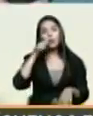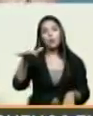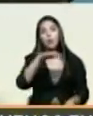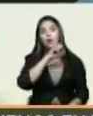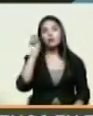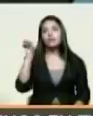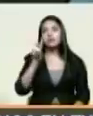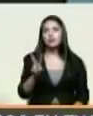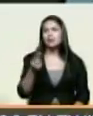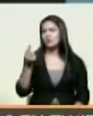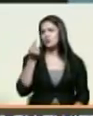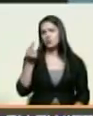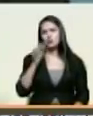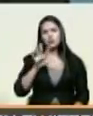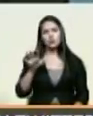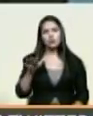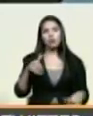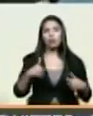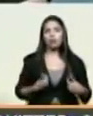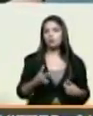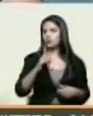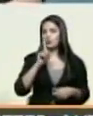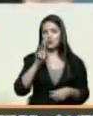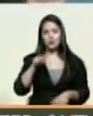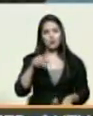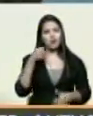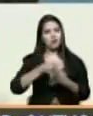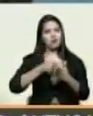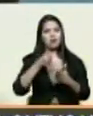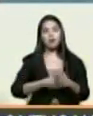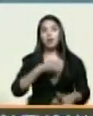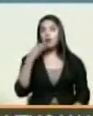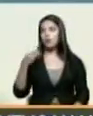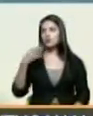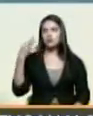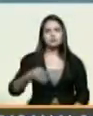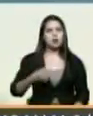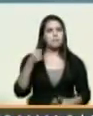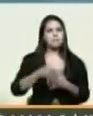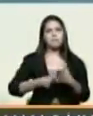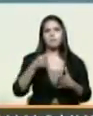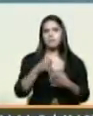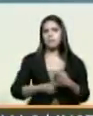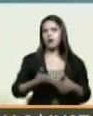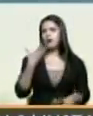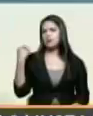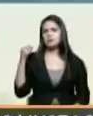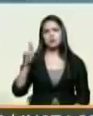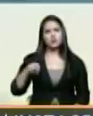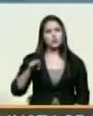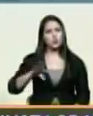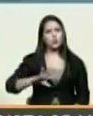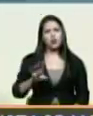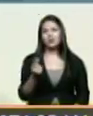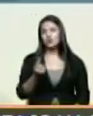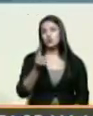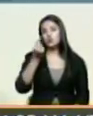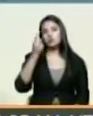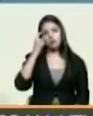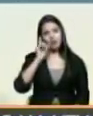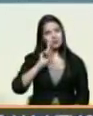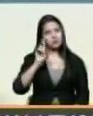Venezuela jamás se ha rendido. La juventud jamás se rindió. Nunca, jamás, ni un solo